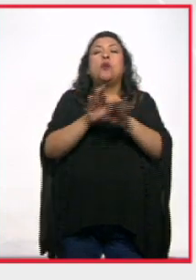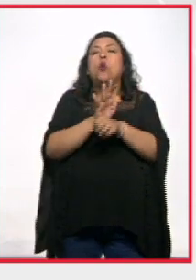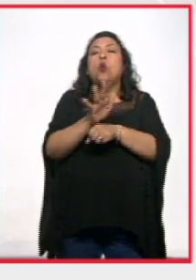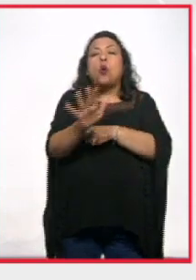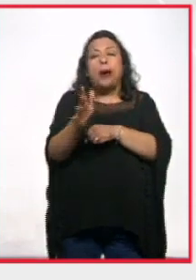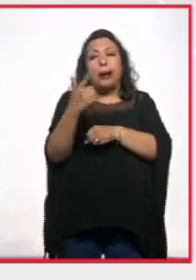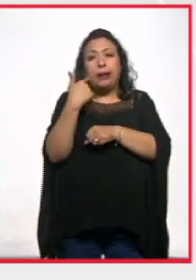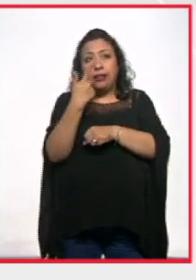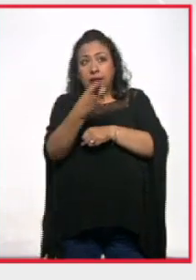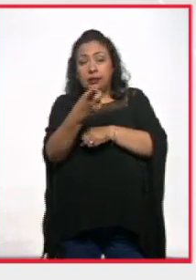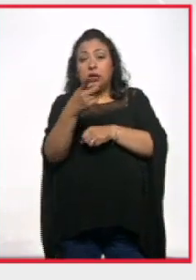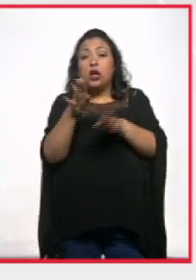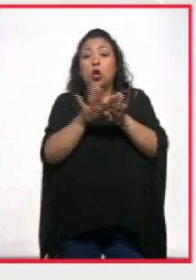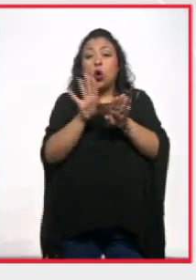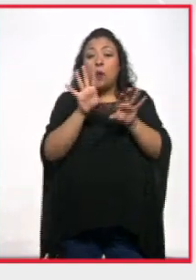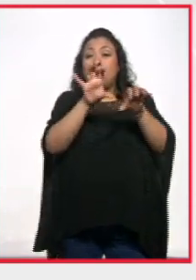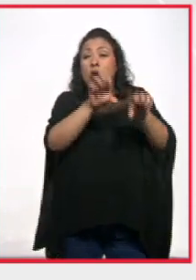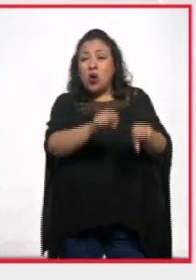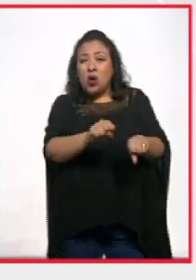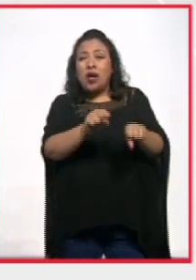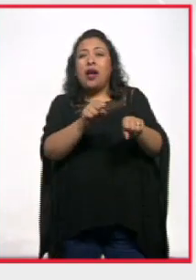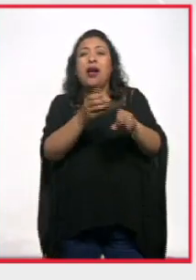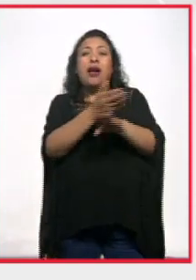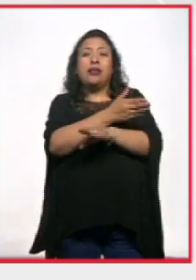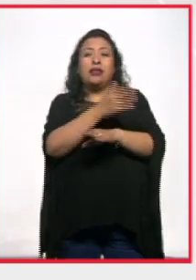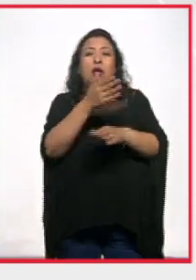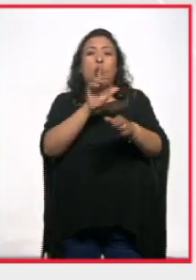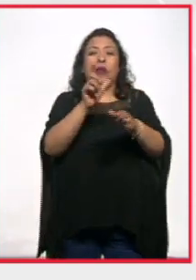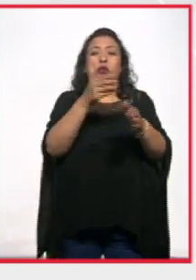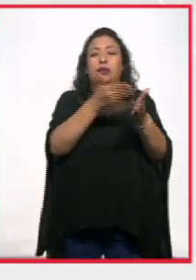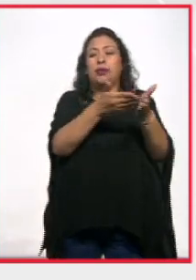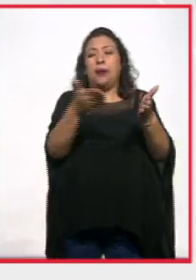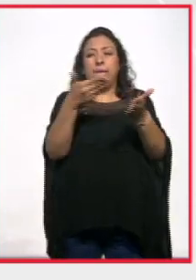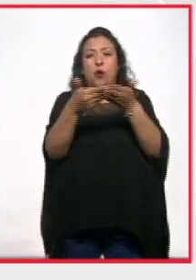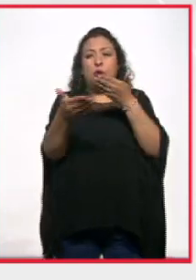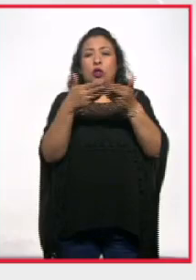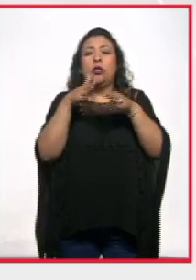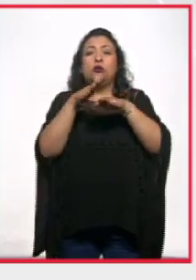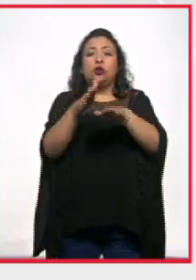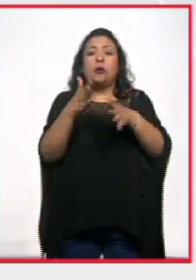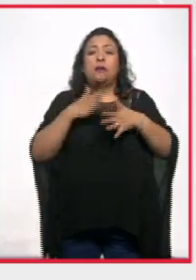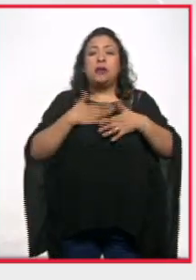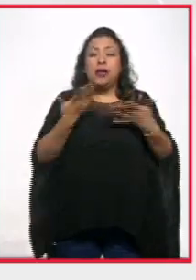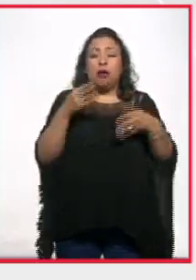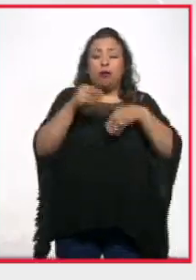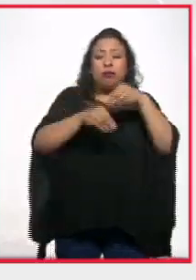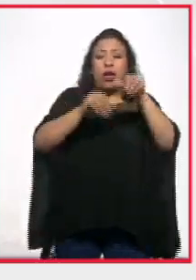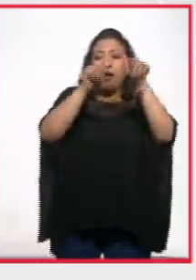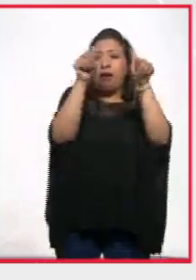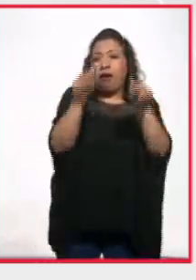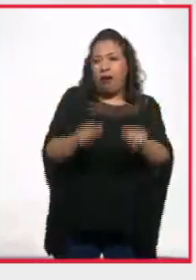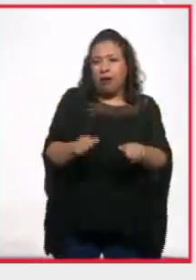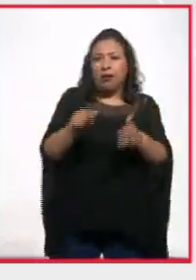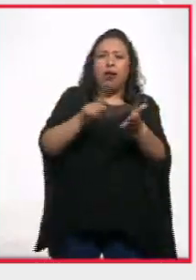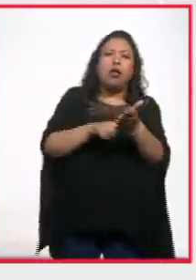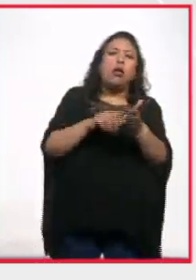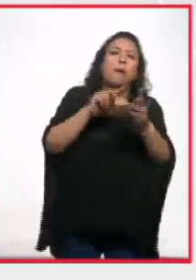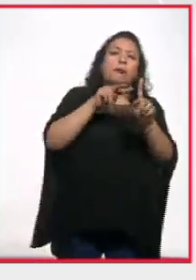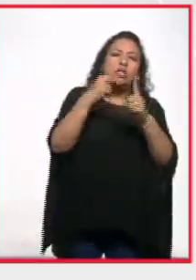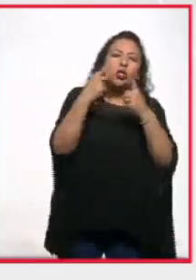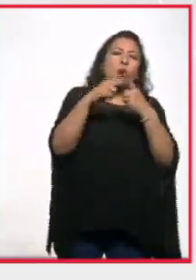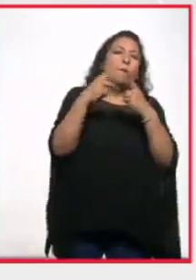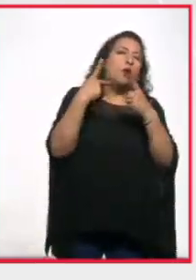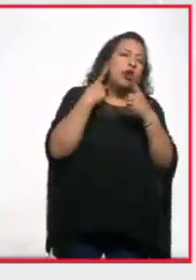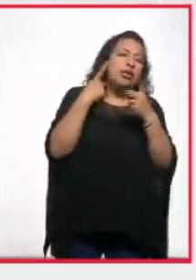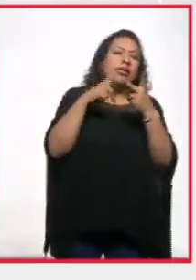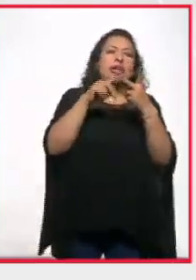en señalar el dominio colonial establecido durante la modernidad, en torno a las prácticas artísticas, desde la política, la